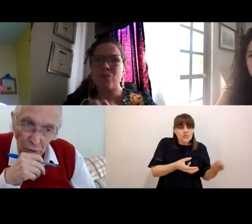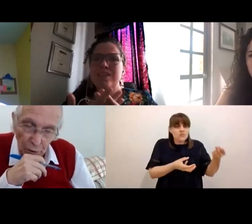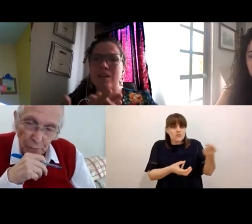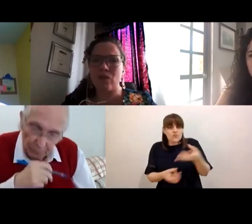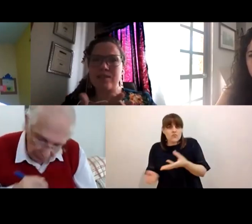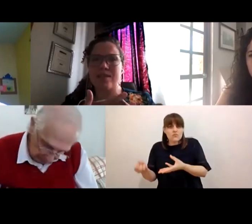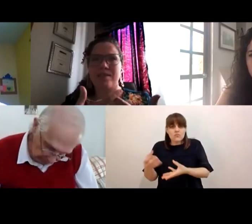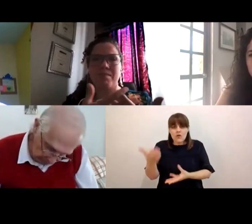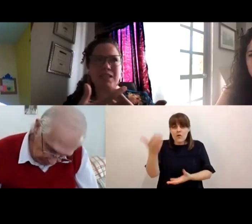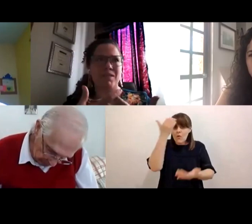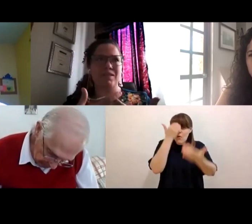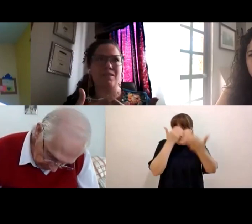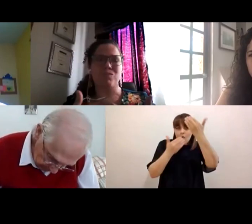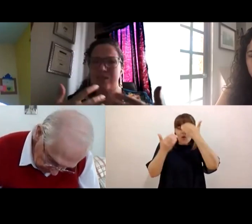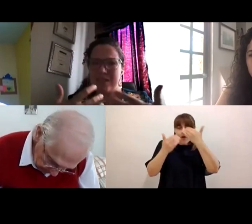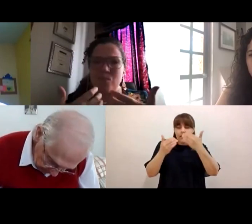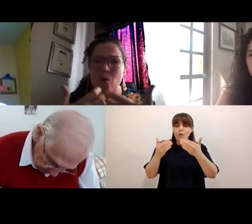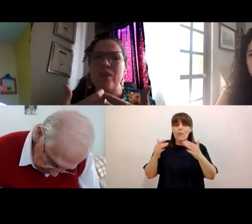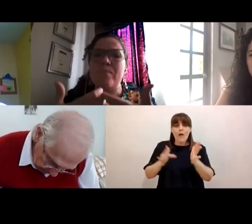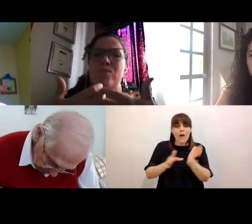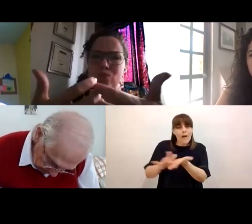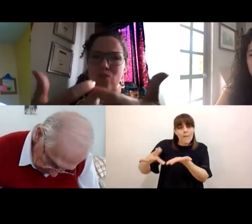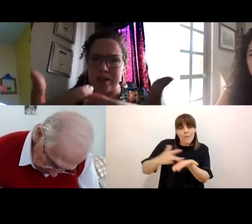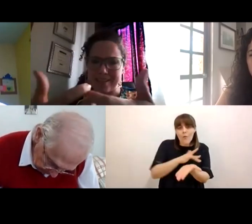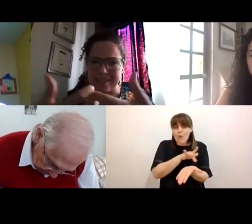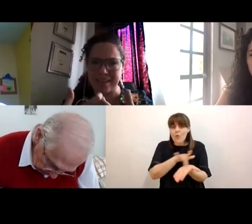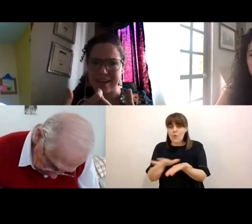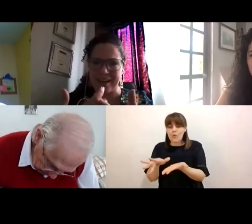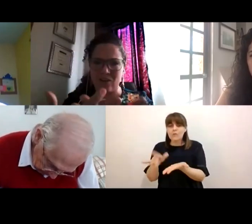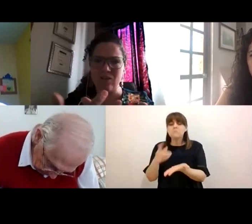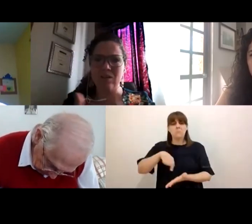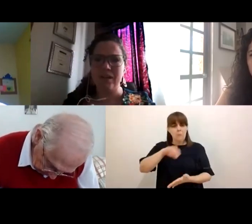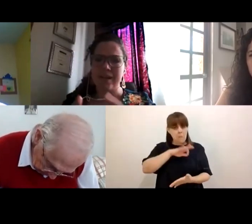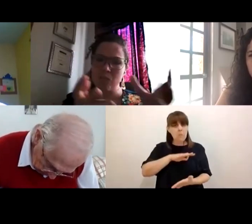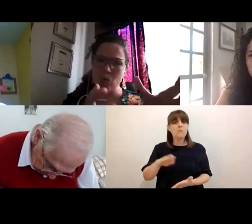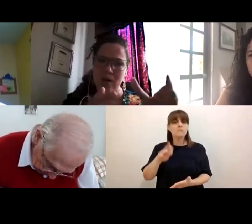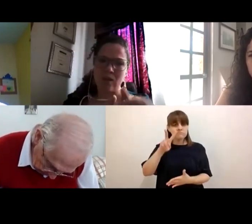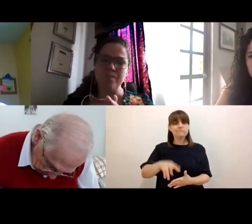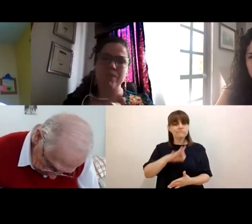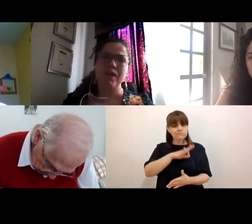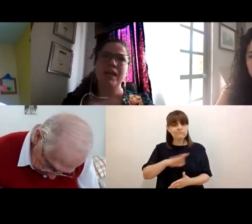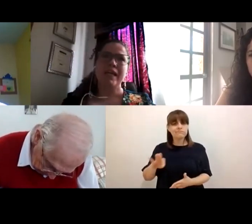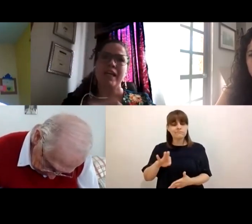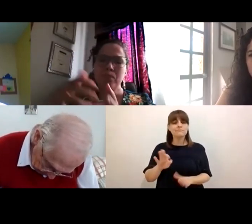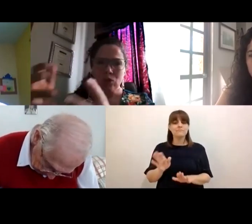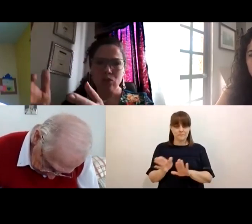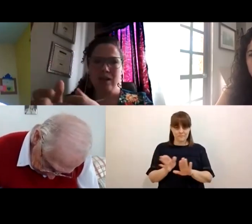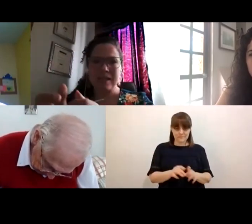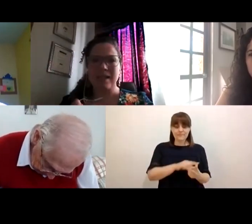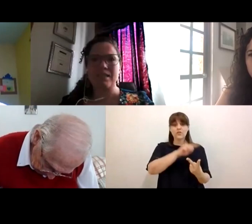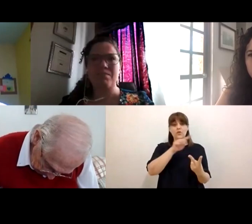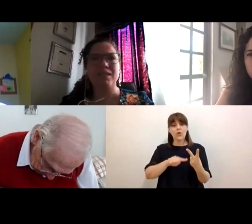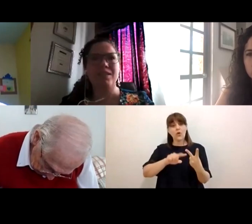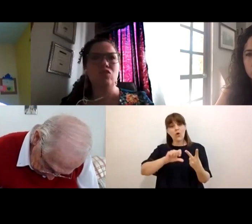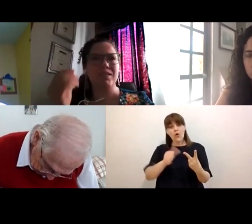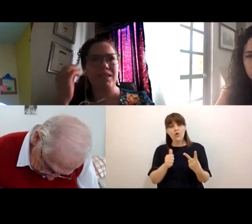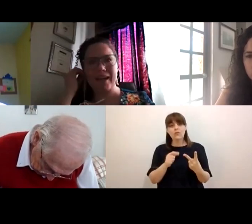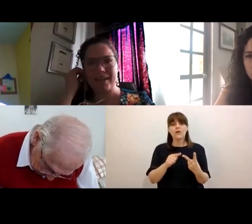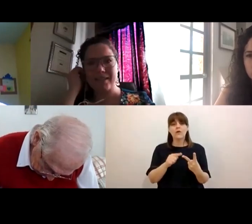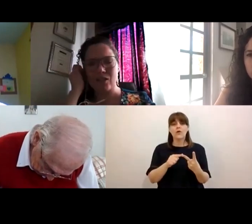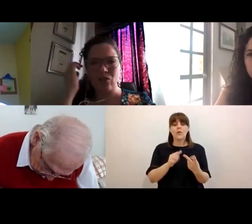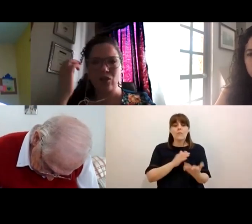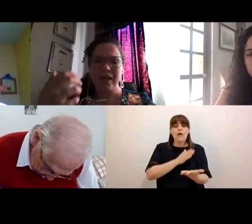pues se refuerzan a sí mismas y pues sí podemos con esta tarea ¿no? eso por un lado y por otro las visitas